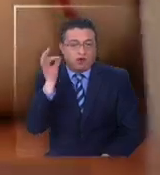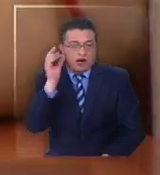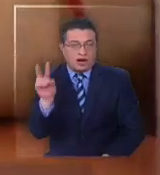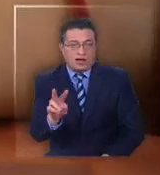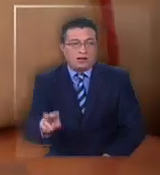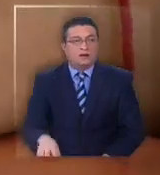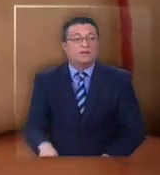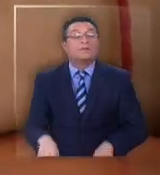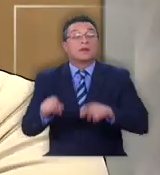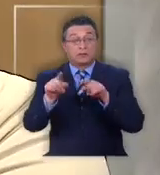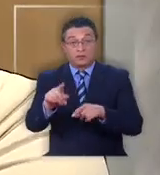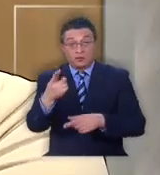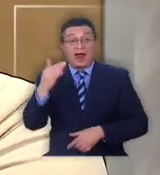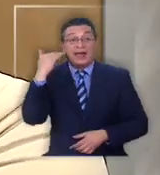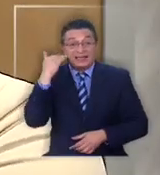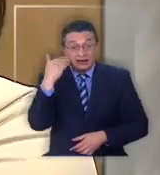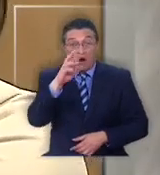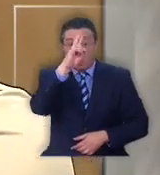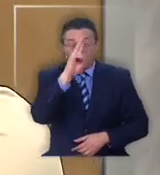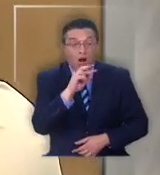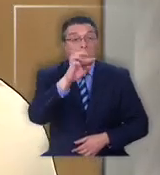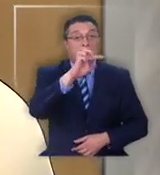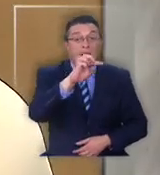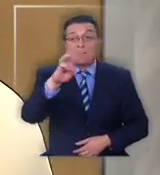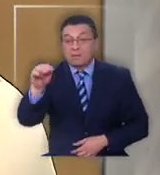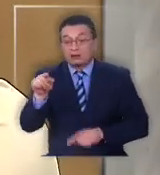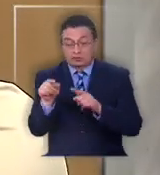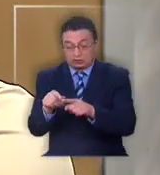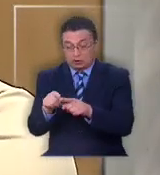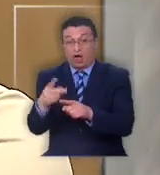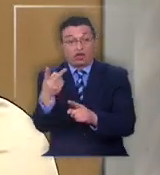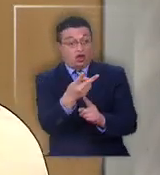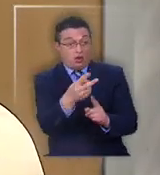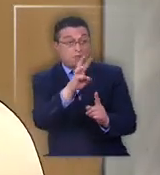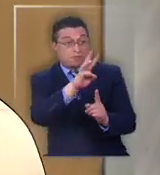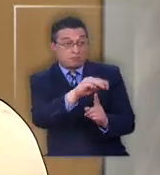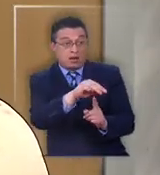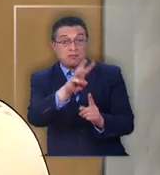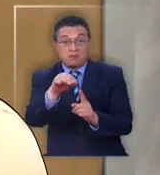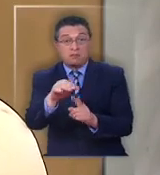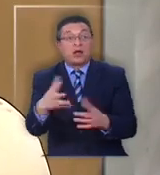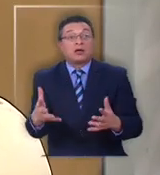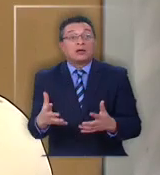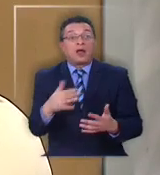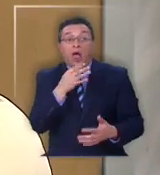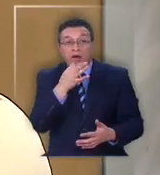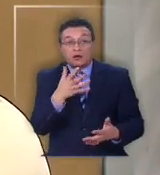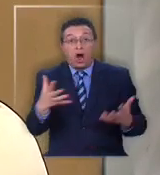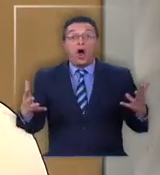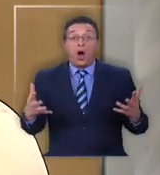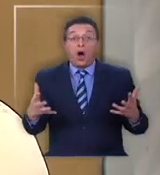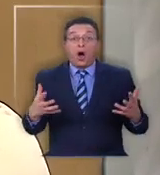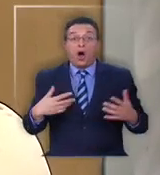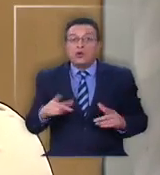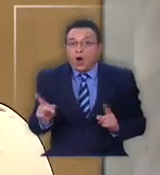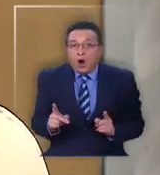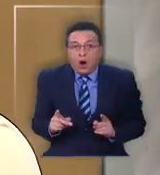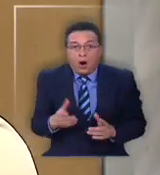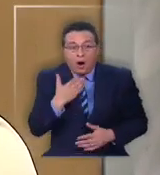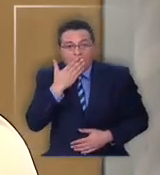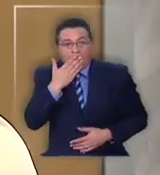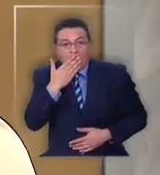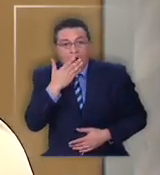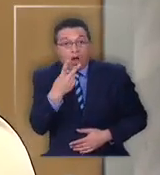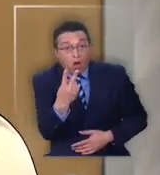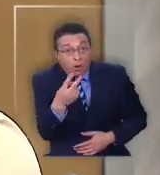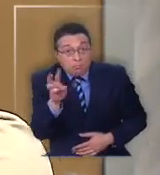niño que está en su rol de padre y madre le dices, mira, este otro niño tiene dos mamás, ¿tú sabes qué hace ese niño? Te dice, ¡no!